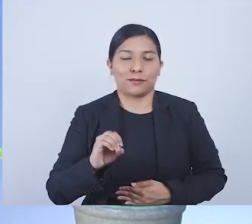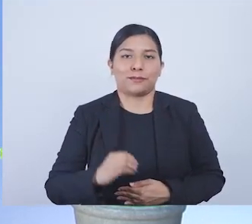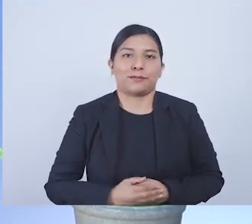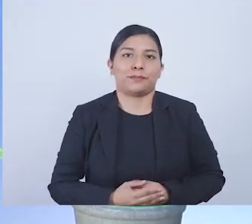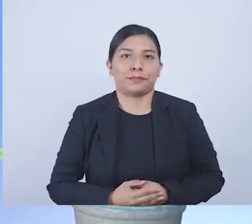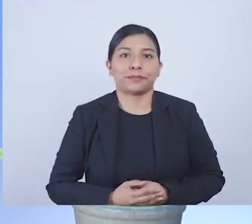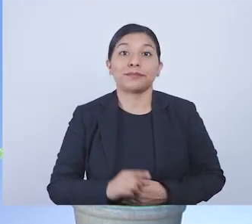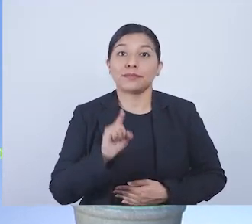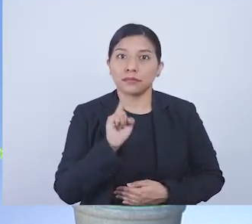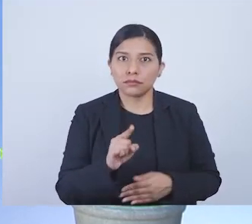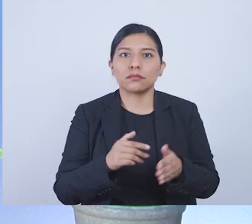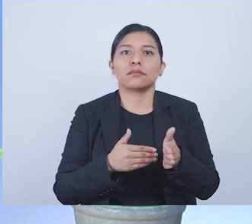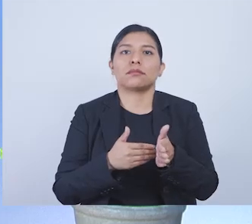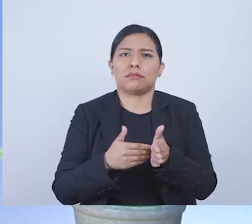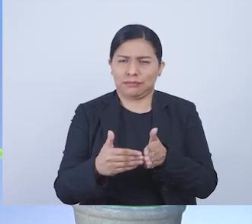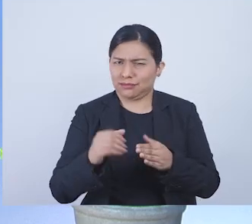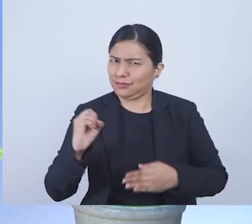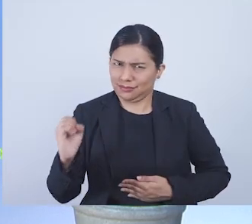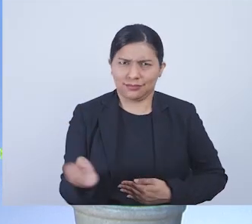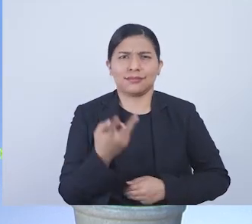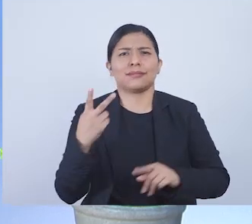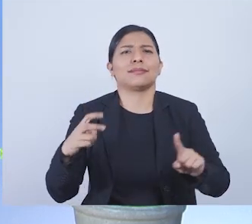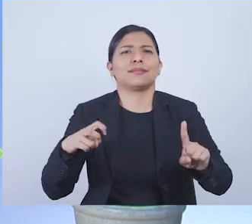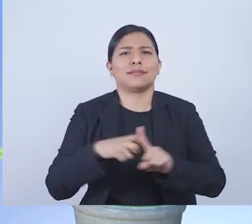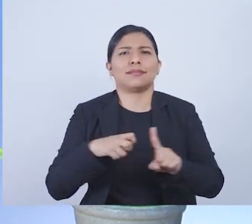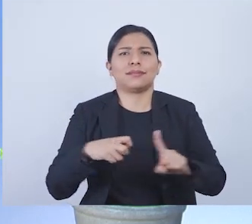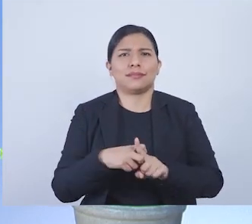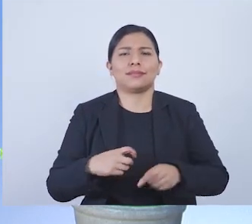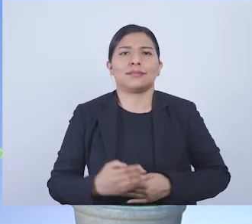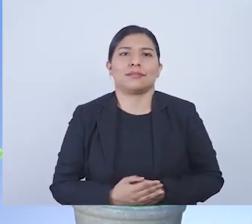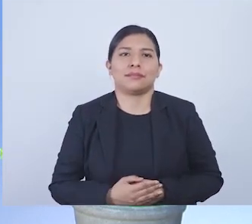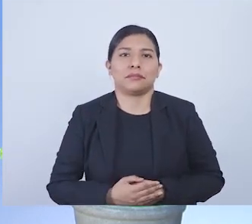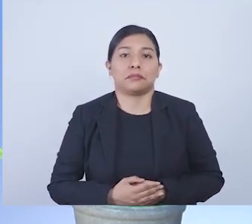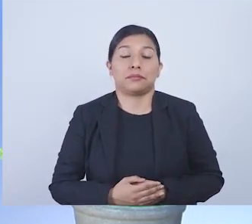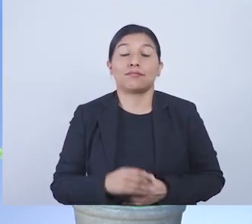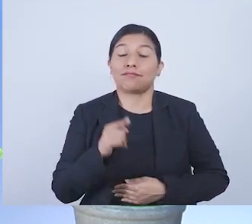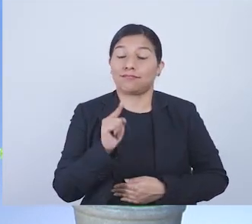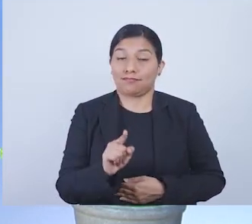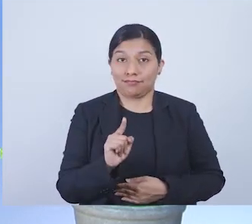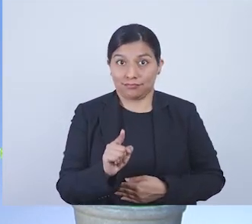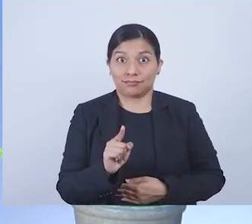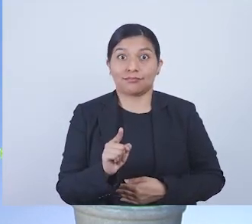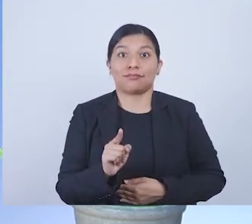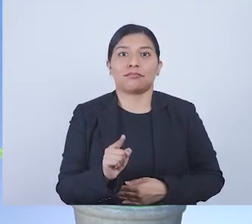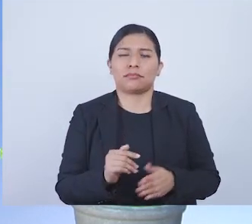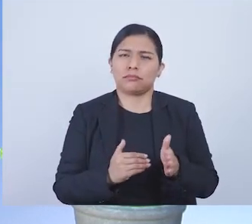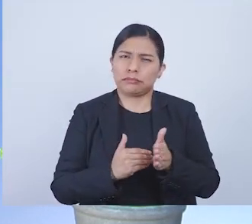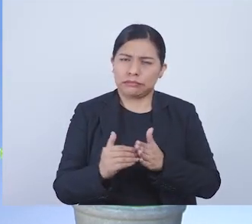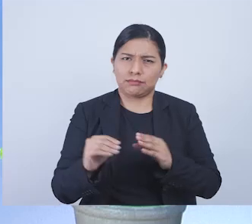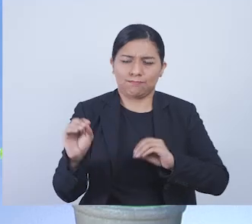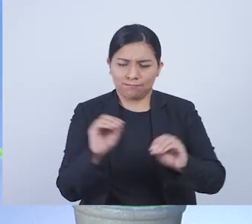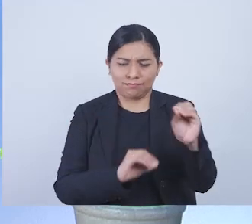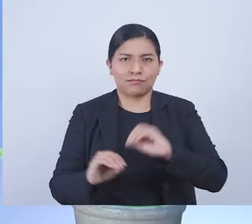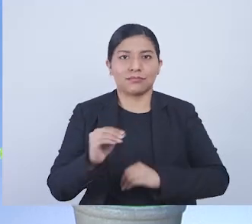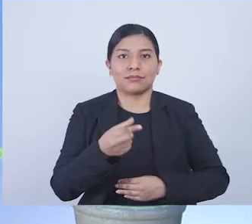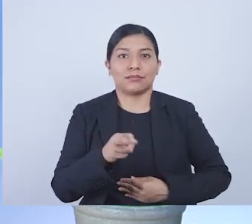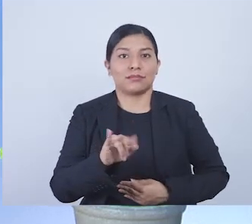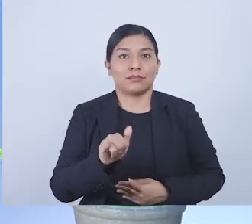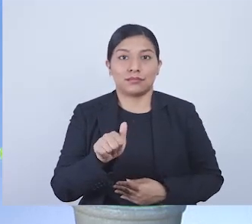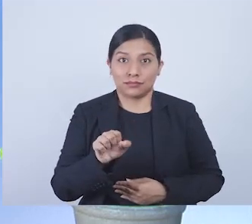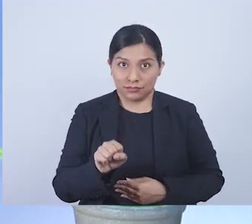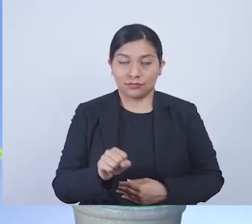Pues empezamos y fue un reto. Y simultáneamente, haciendo las guías, pues también